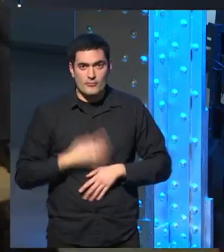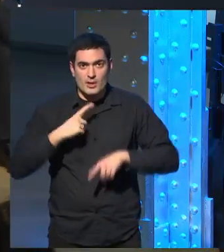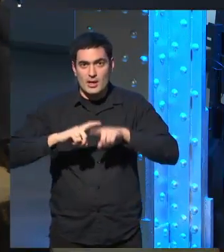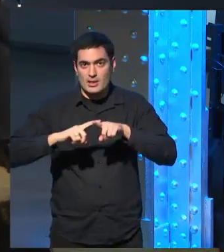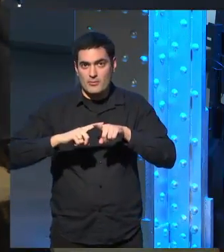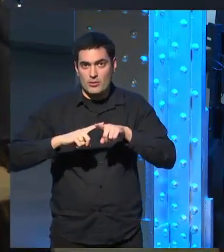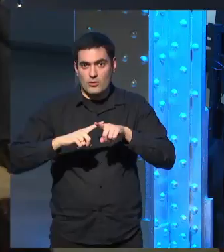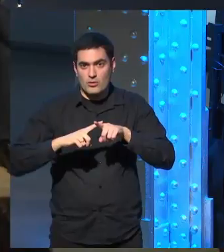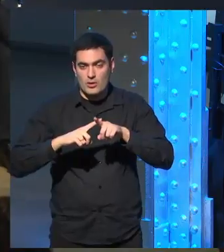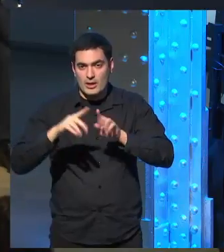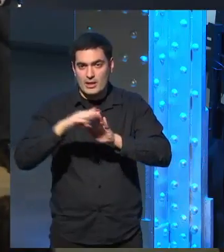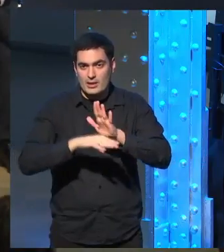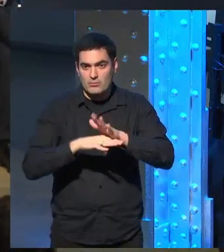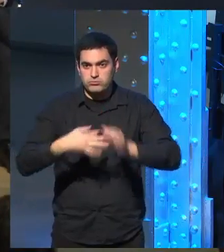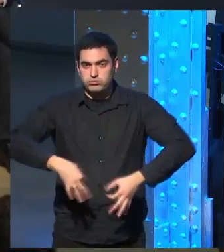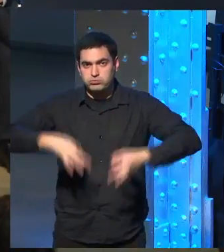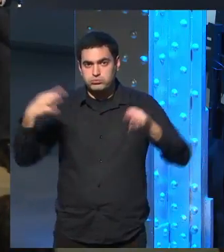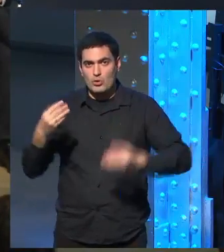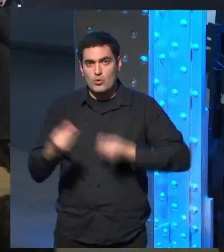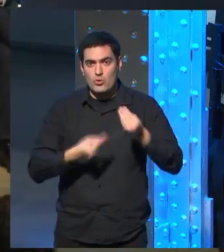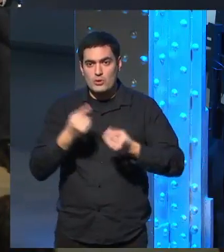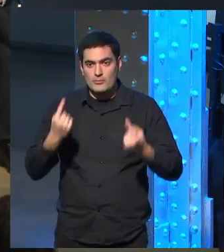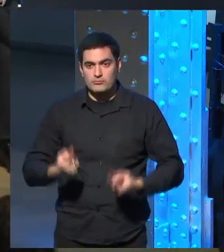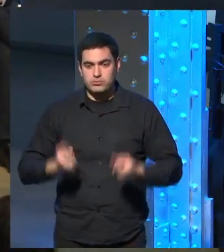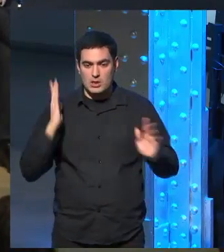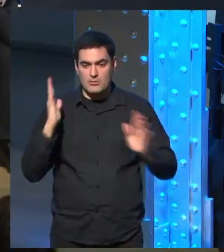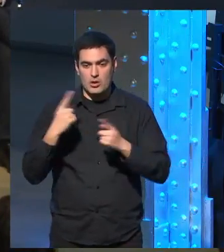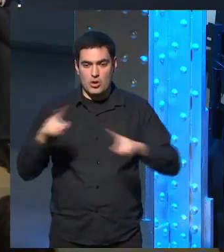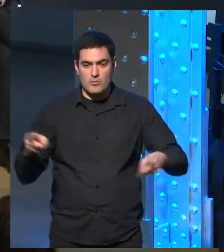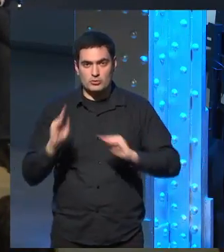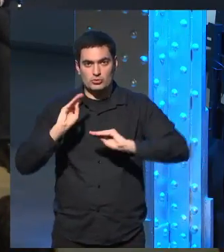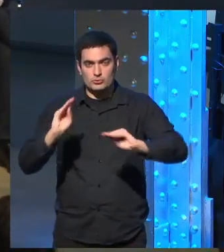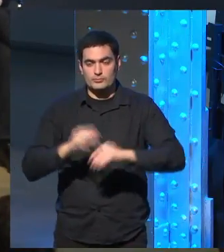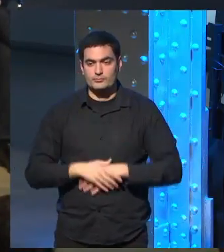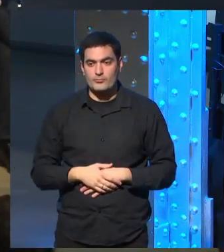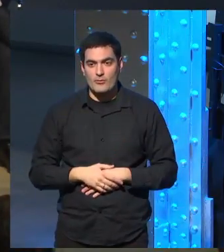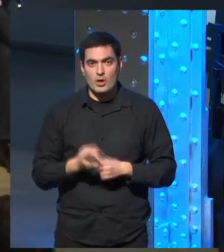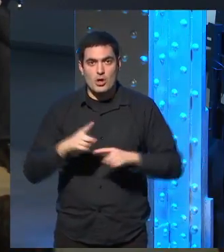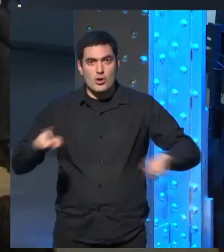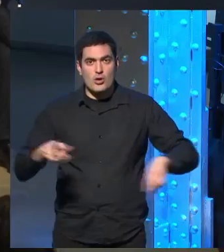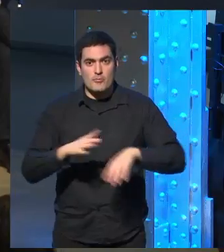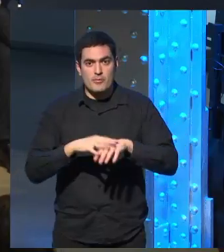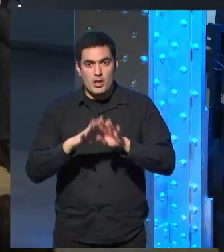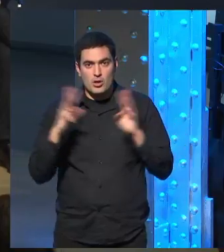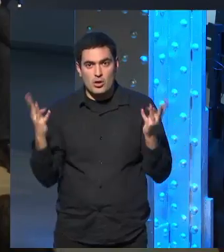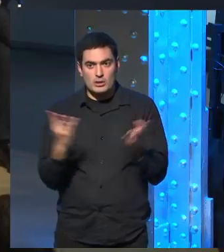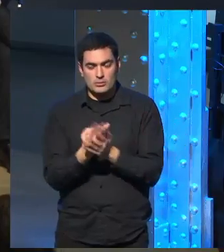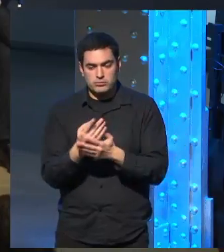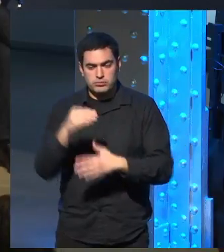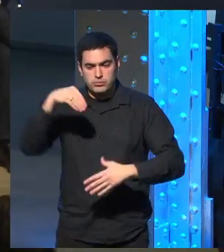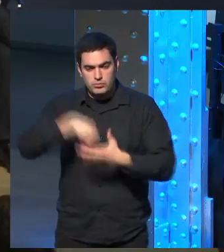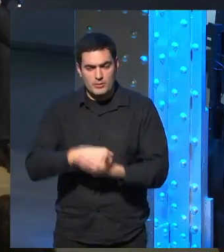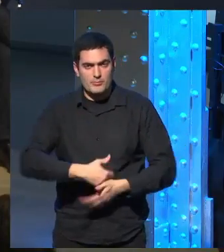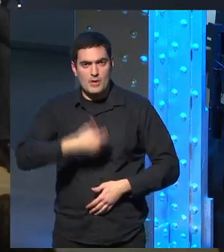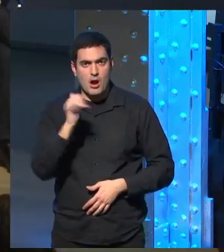tipo de criterios un poco más rígidos que utilizó en su primera época compositiva. En el concierto para orquesta sí que está más presente esto,